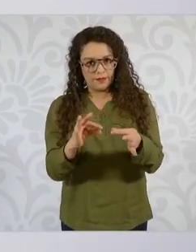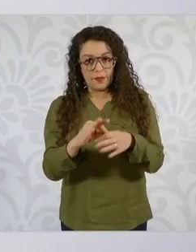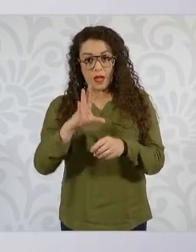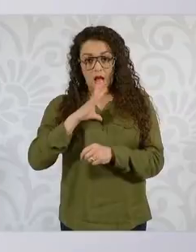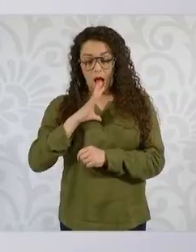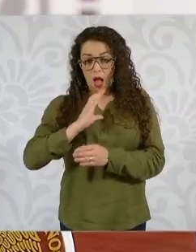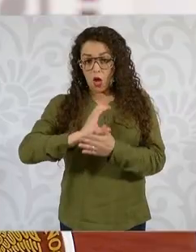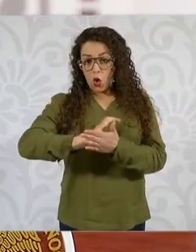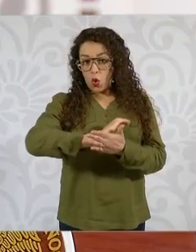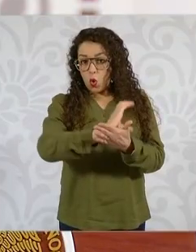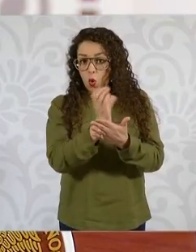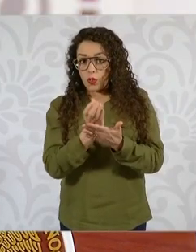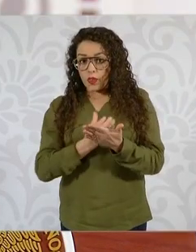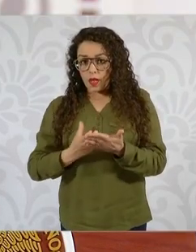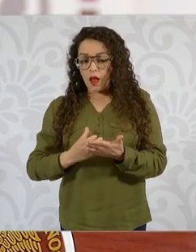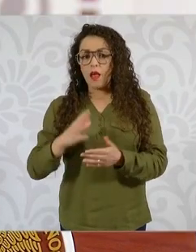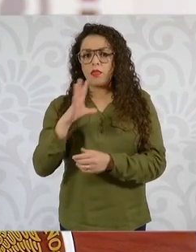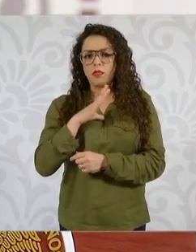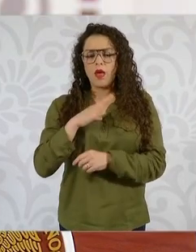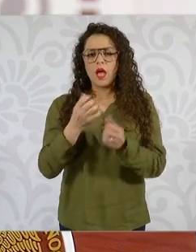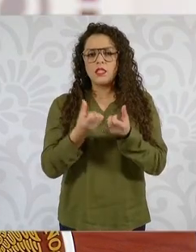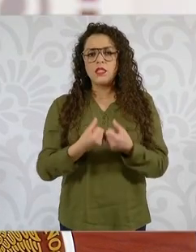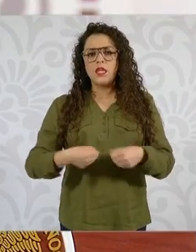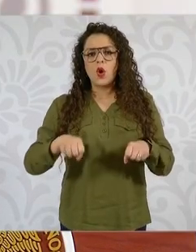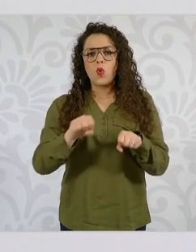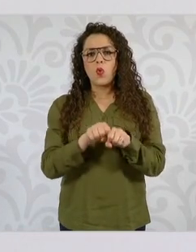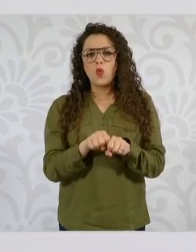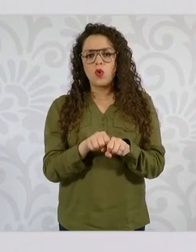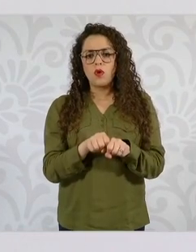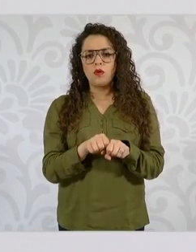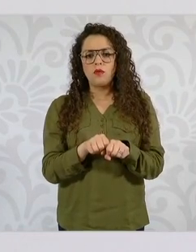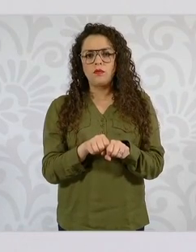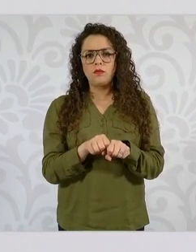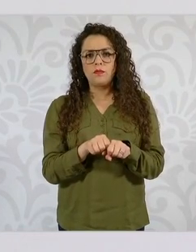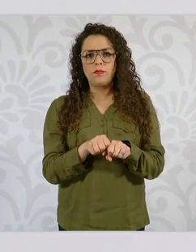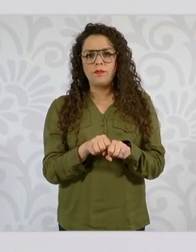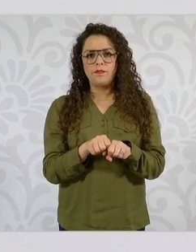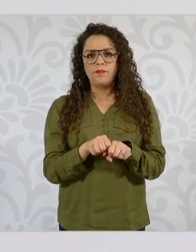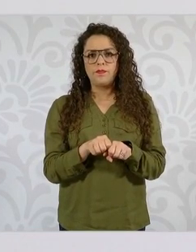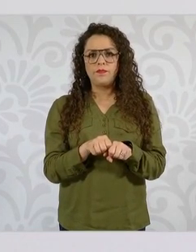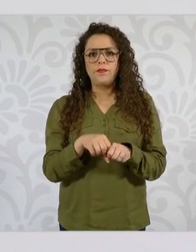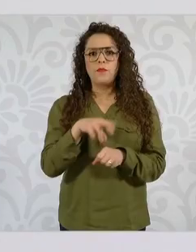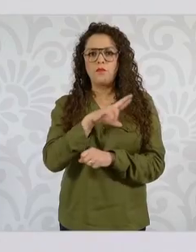un seguro de gastos médicos mayores está en su contrato colectivo